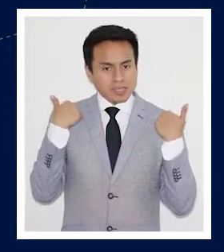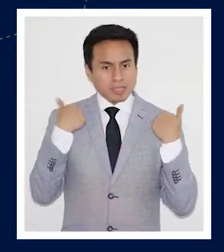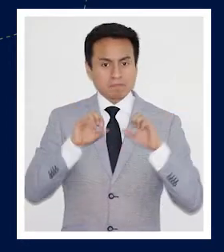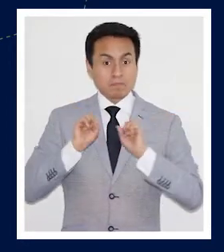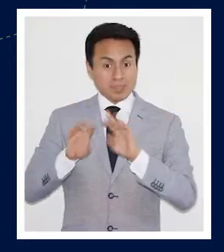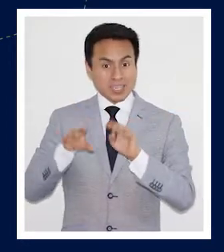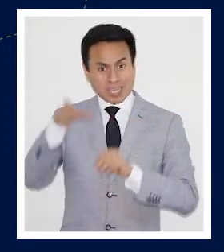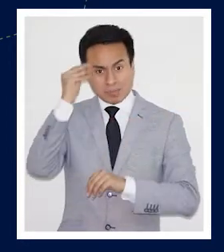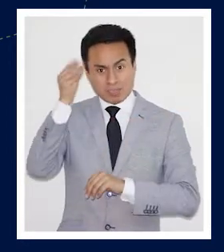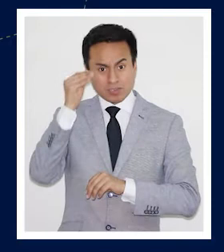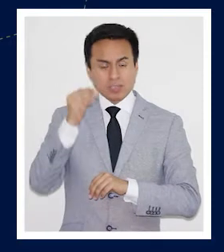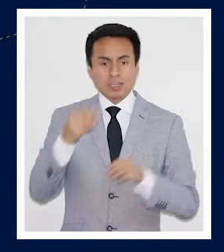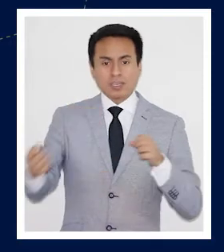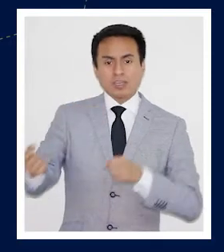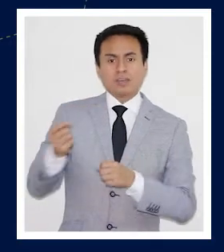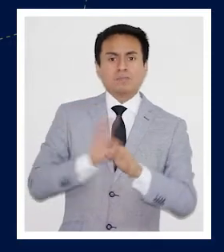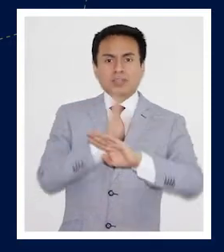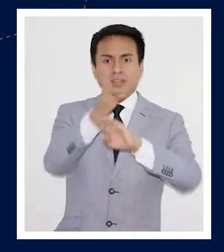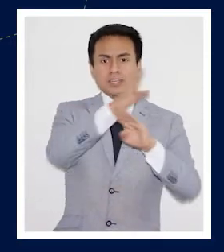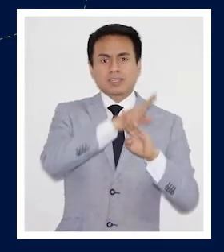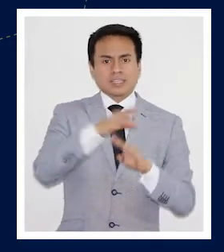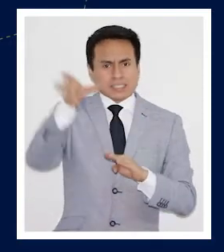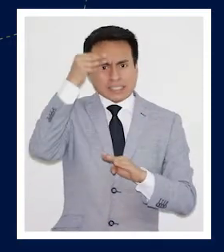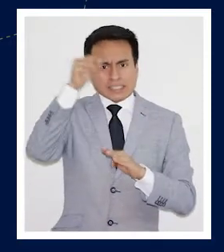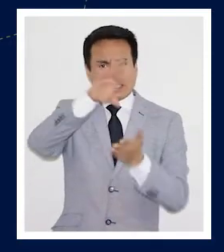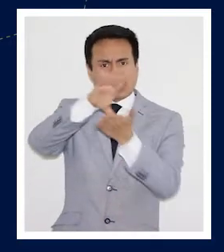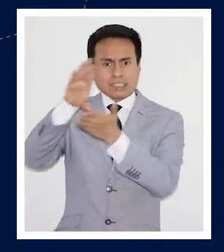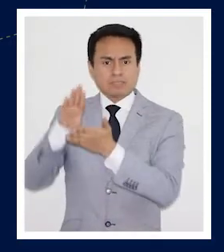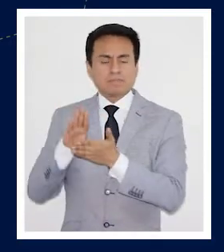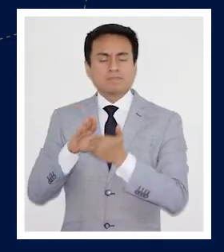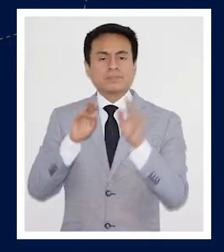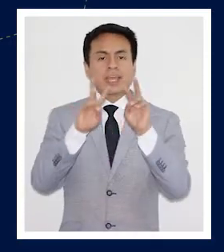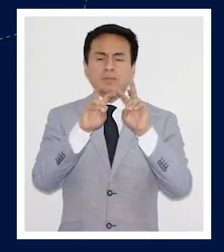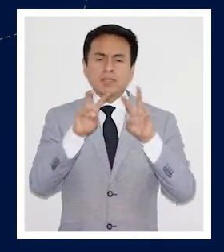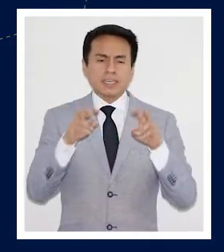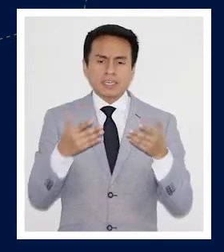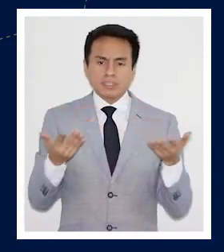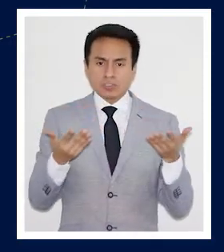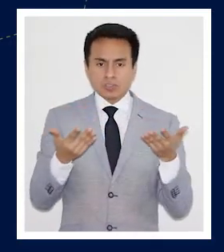prácticas, capacitación y pasantías en el extranjero.